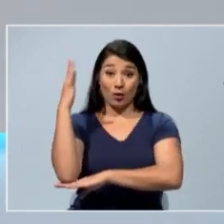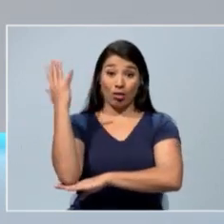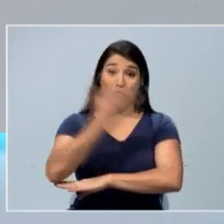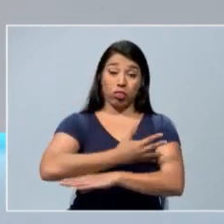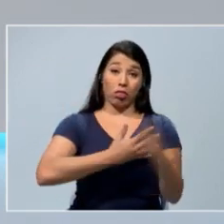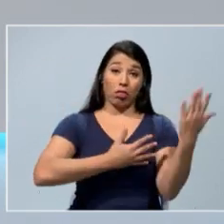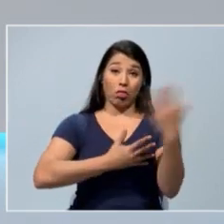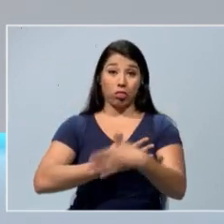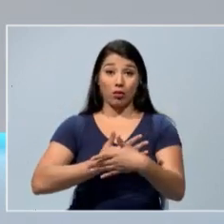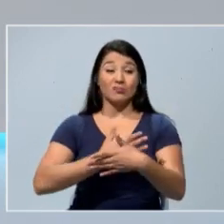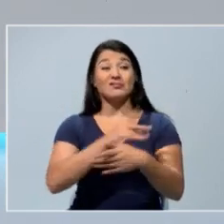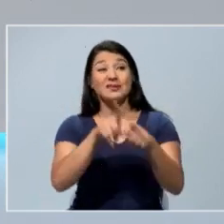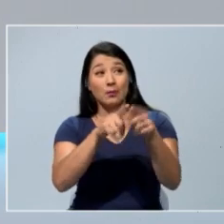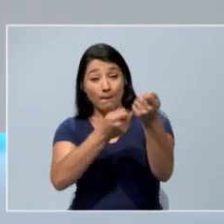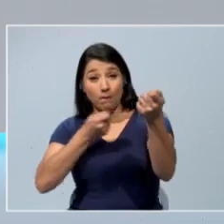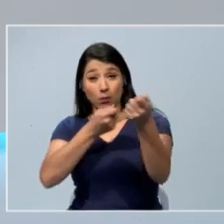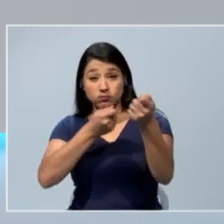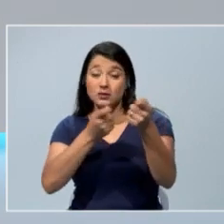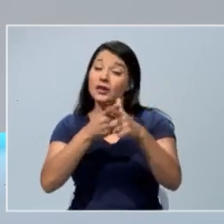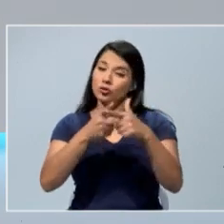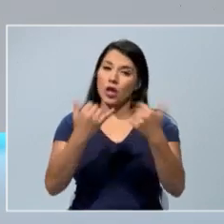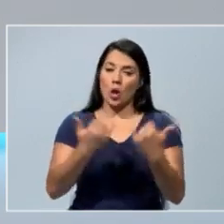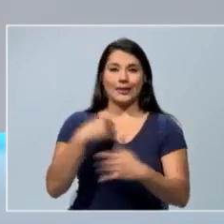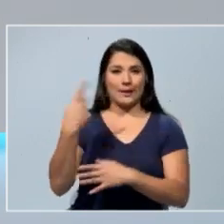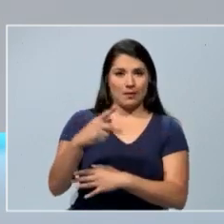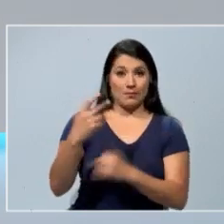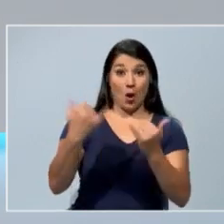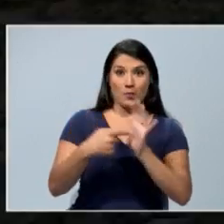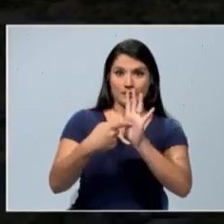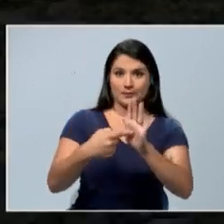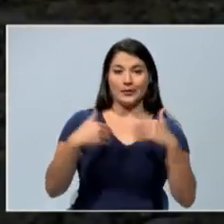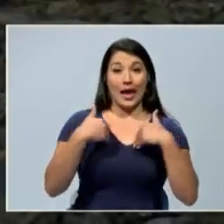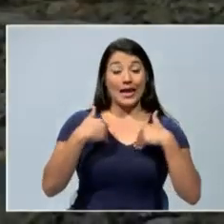le mostramos hoy en nuestra sección Animales en Libertad.